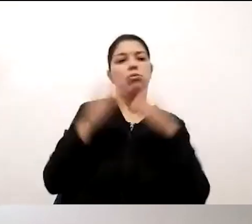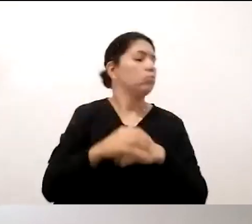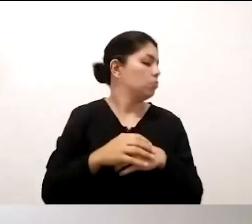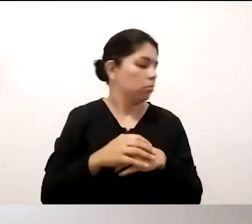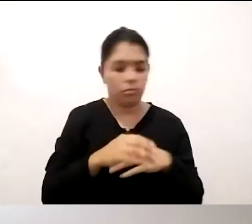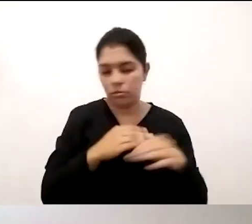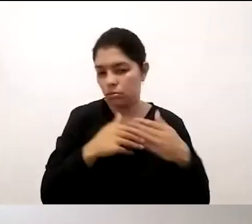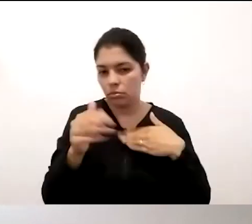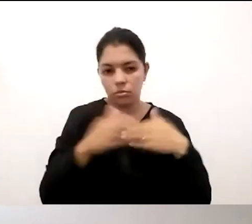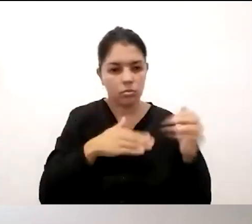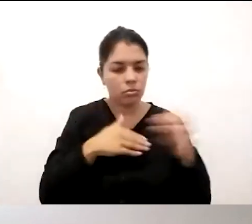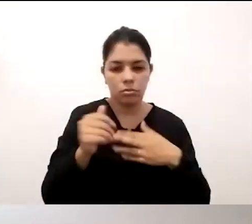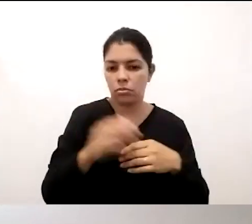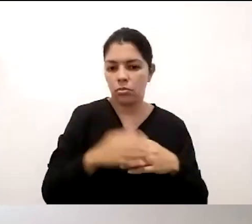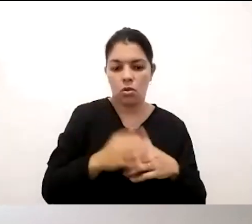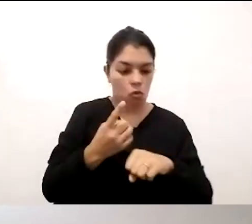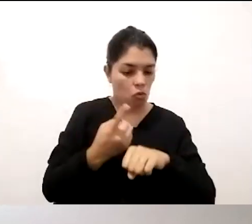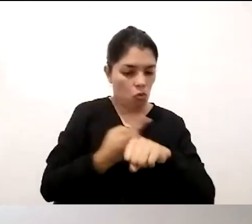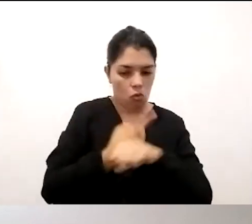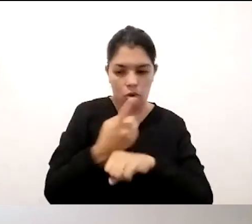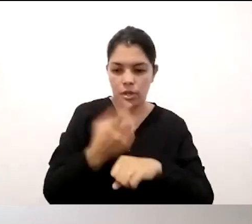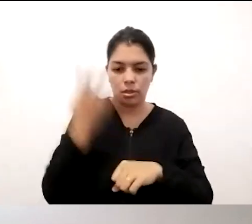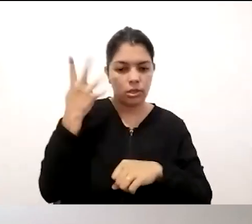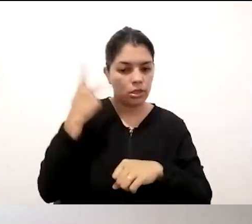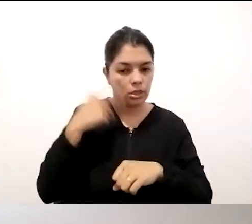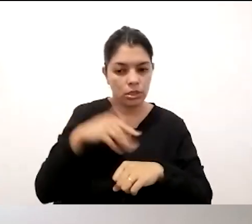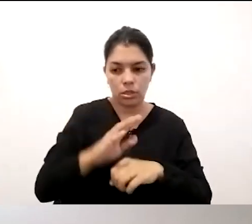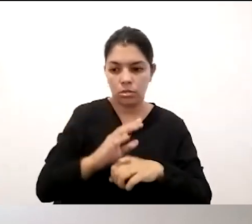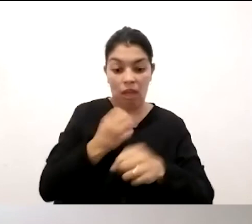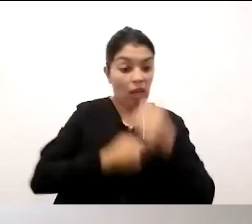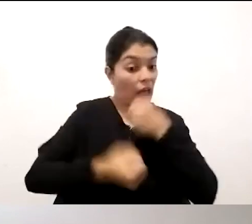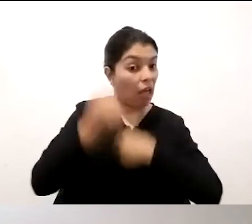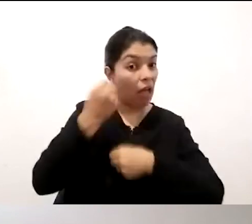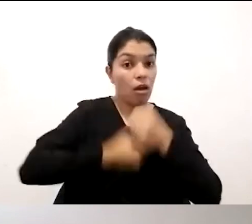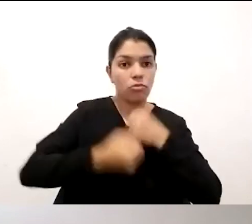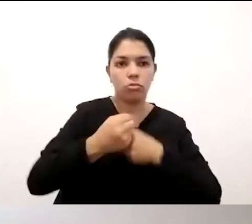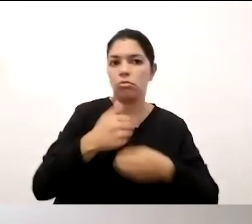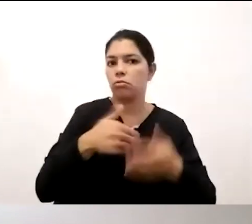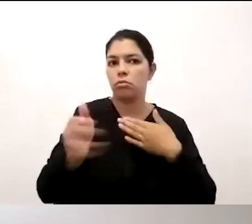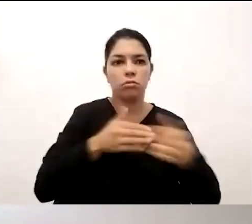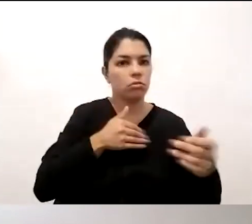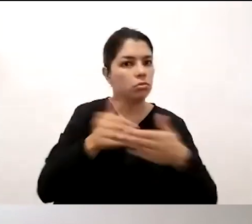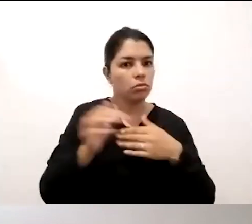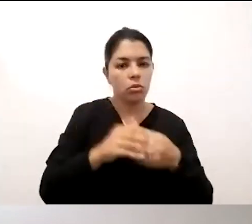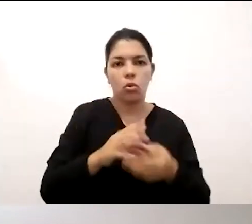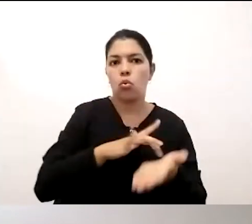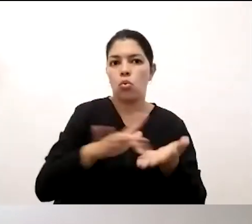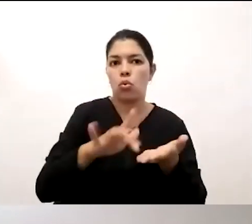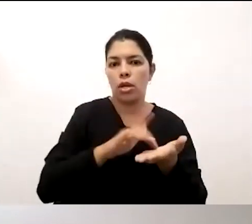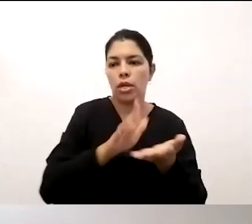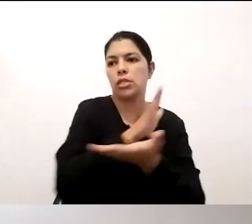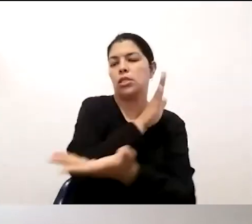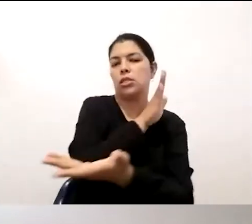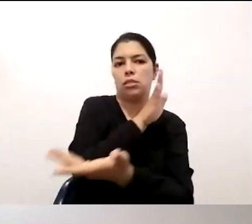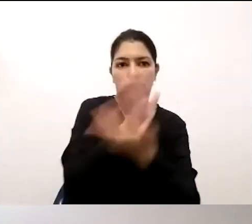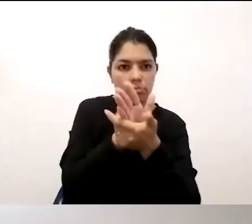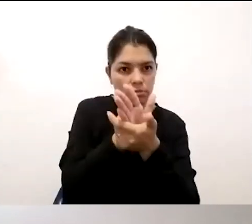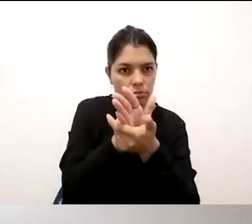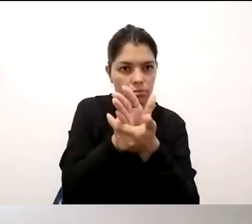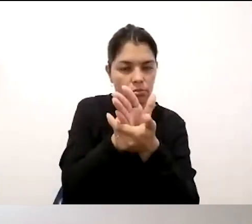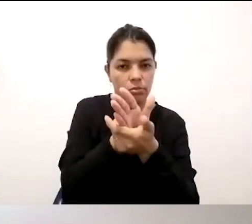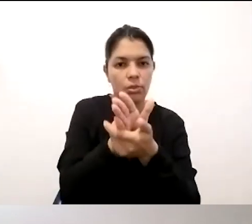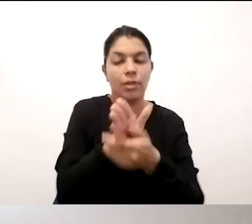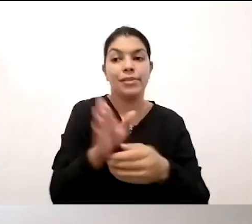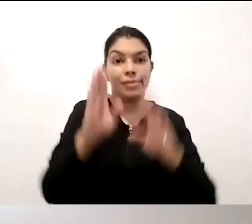ha pasado horas o incluso si han pasado años. Todos van por urgencias. Posterior a esta atención de salud,